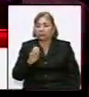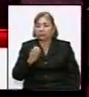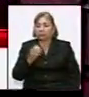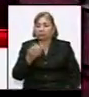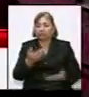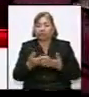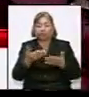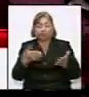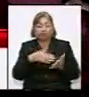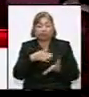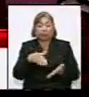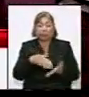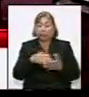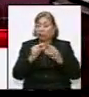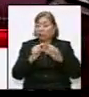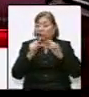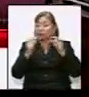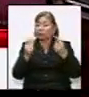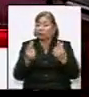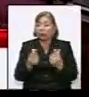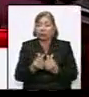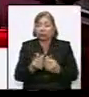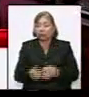hemiciclo principal con un grupo